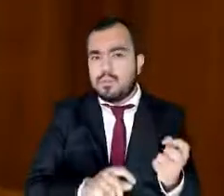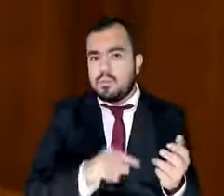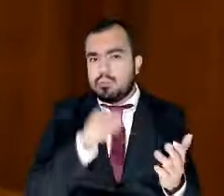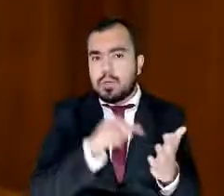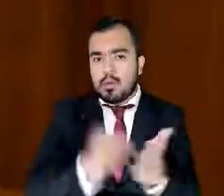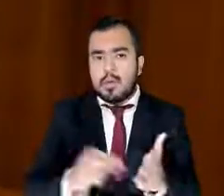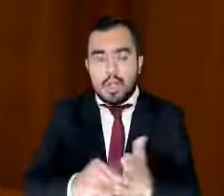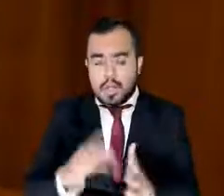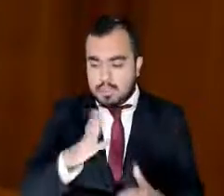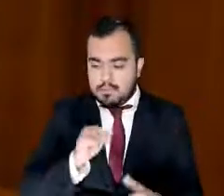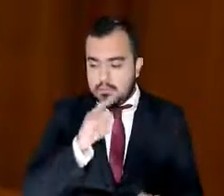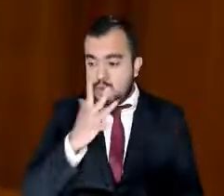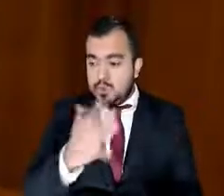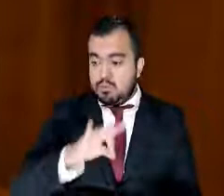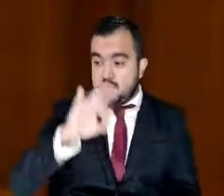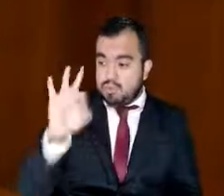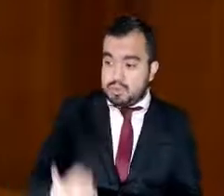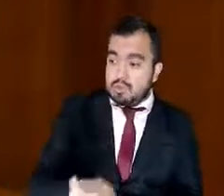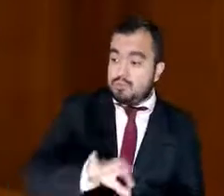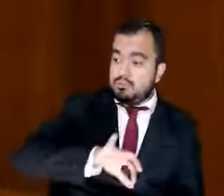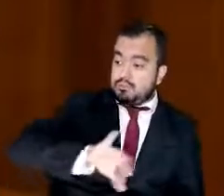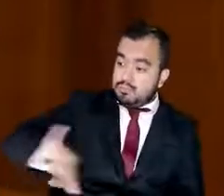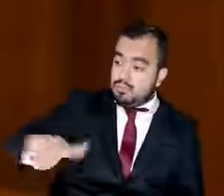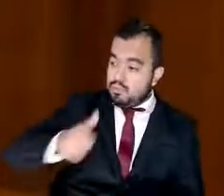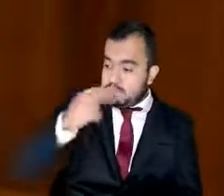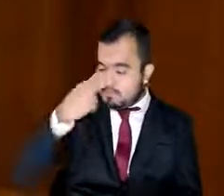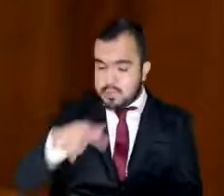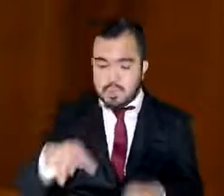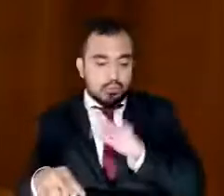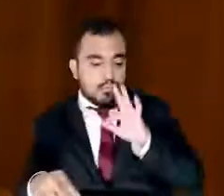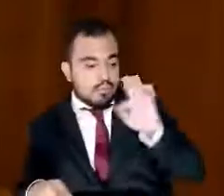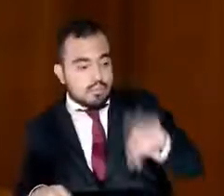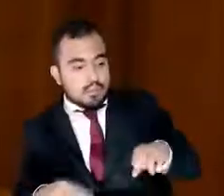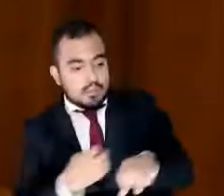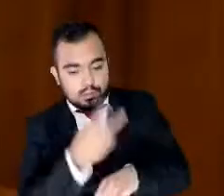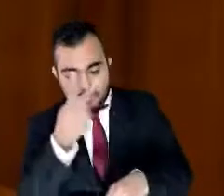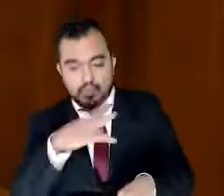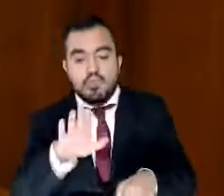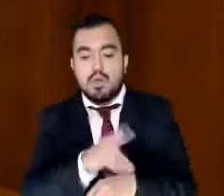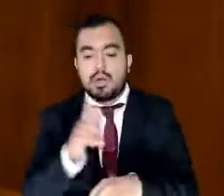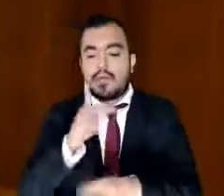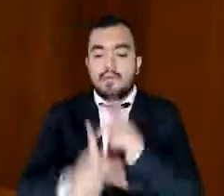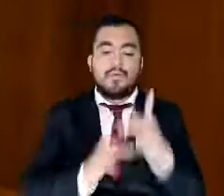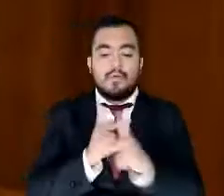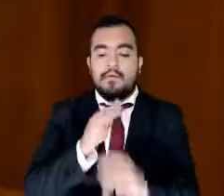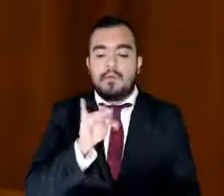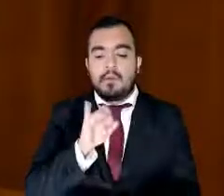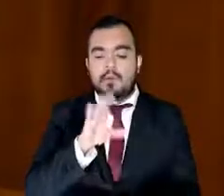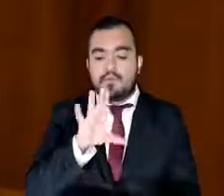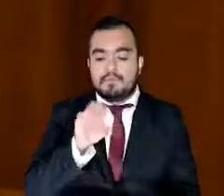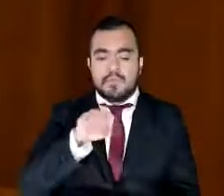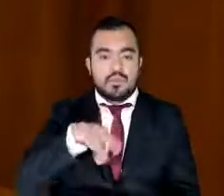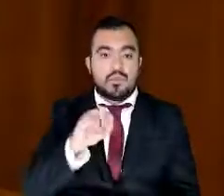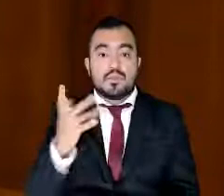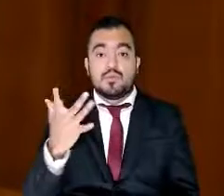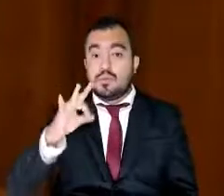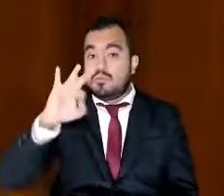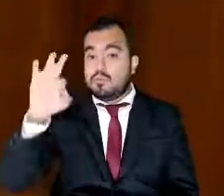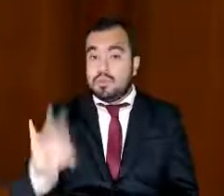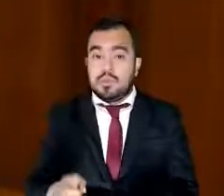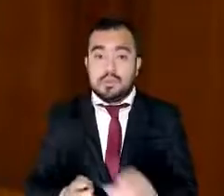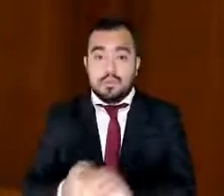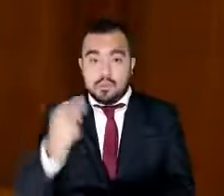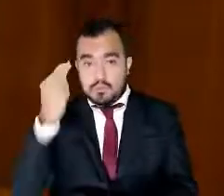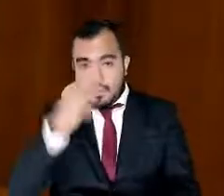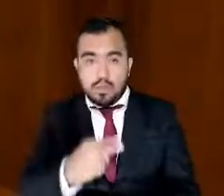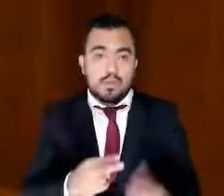compartidos? 50% se lo lleva la ciudad y 50% el Estado, porque el fideicomiso prácticamente se capitaliza de la misma forma, 50% Estado y 50%